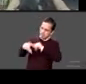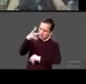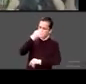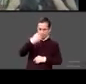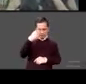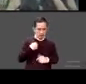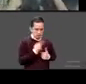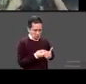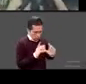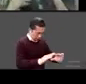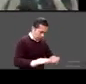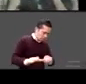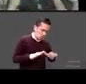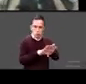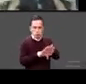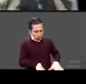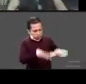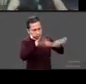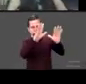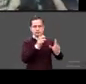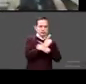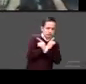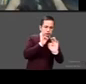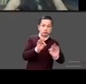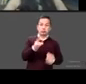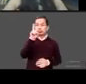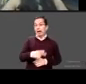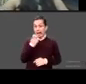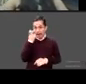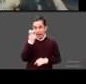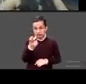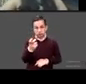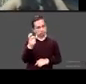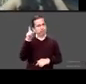navegar en aguas que son muy turbulentas. Y es muy difícil. Y lo que necesitamos y